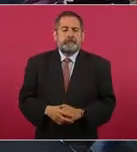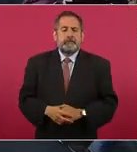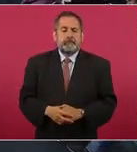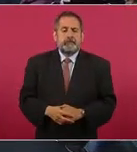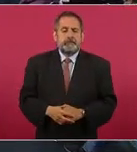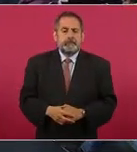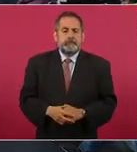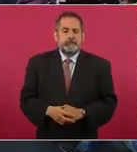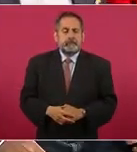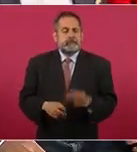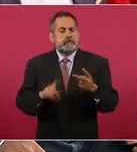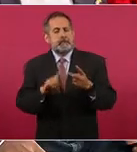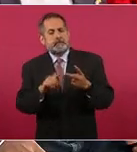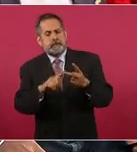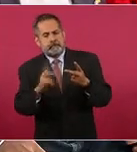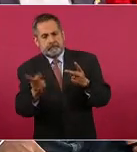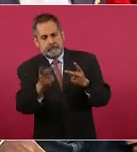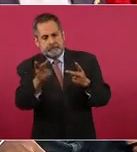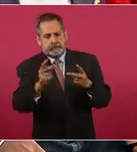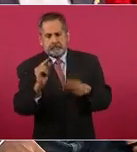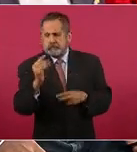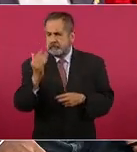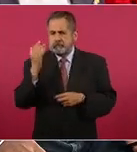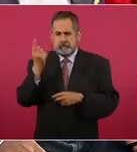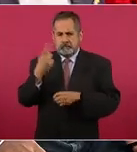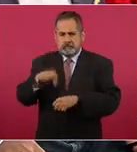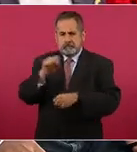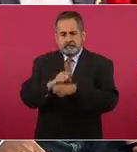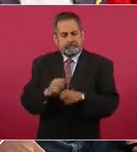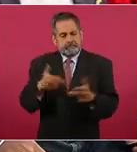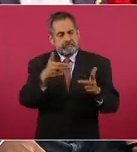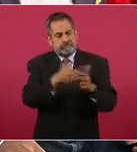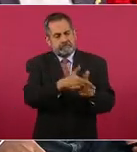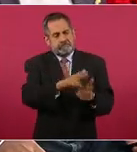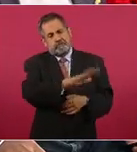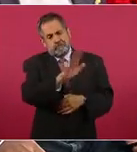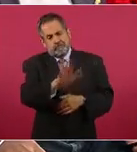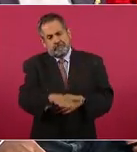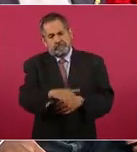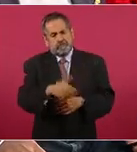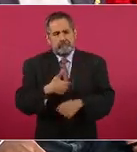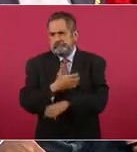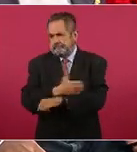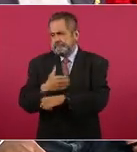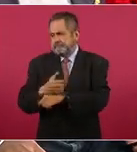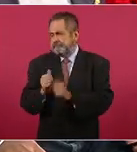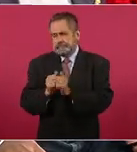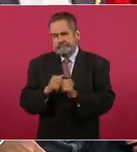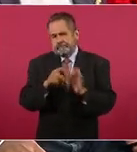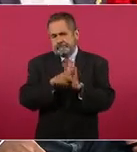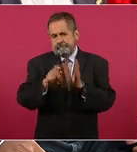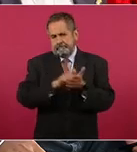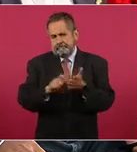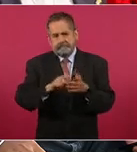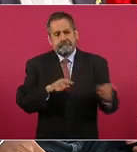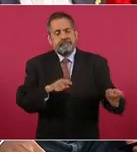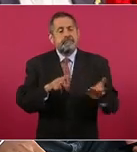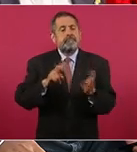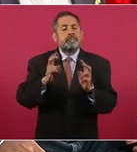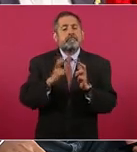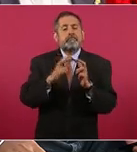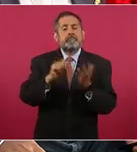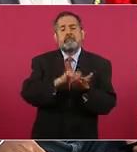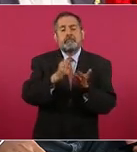pregunta, hace una semana falleció, fue asesinado un compañero periodista en